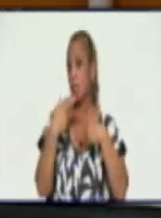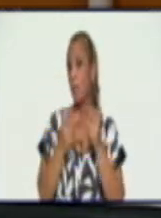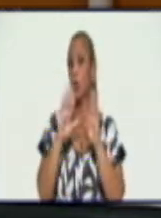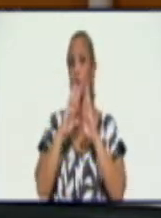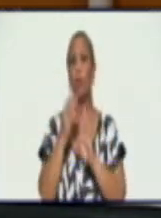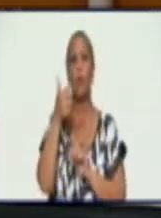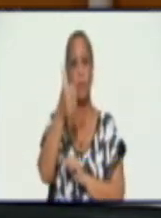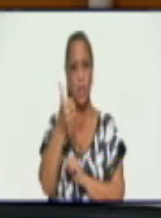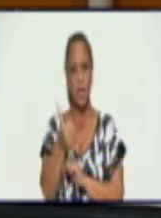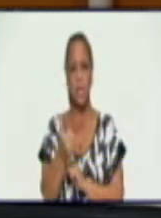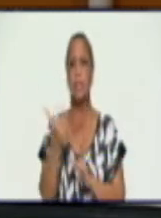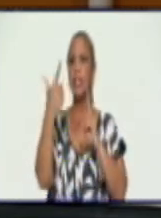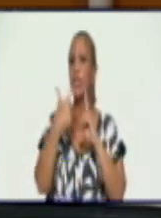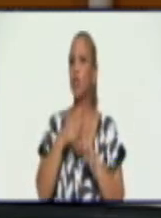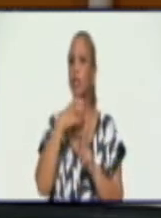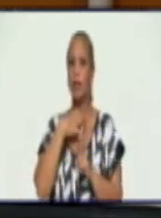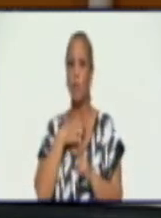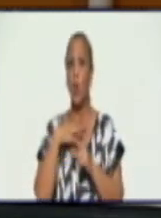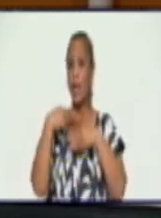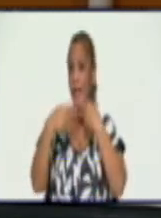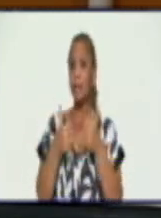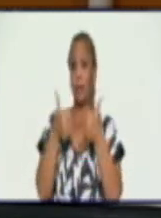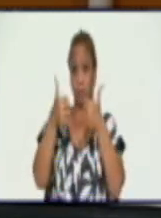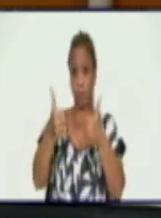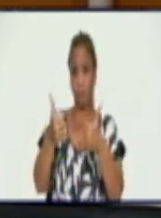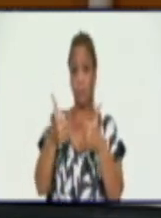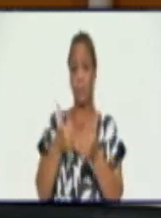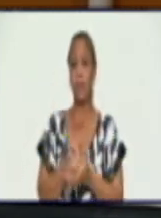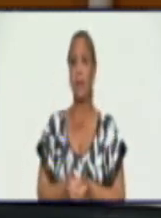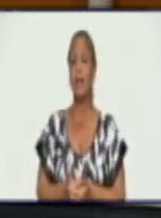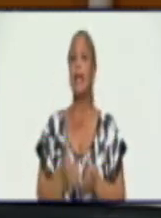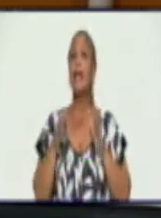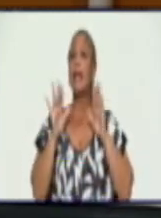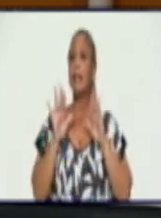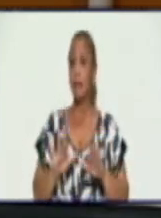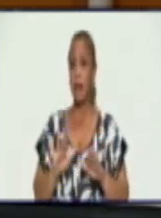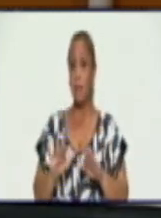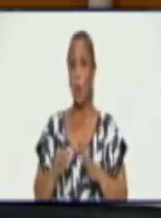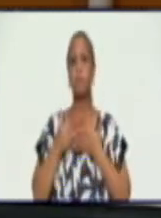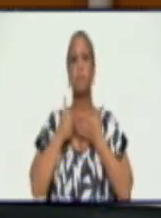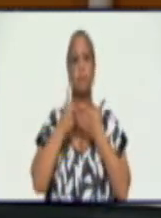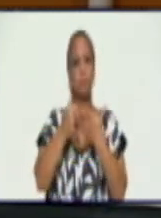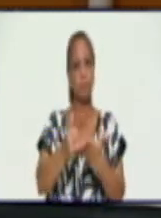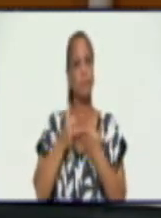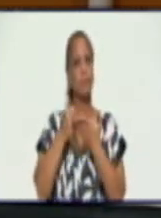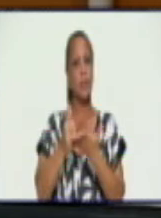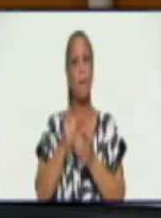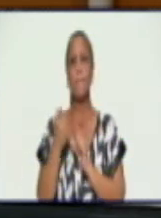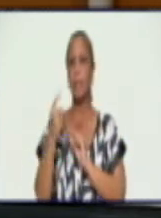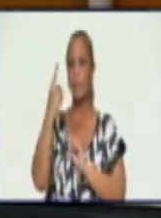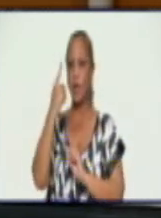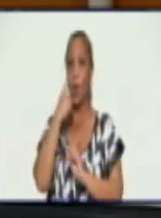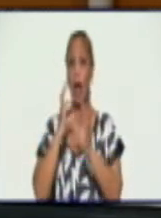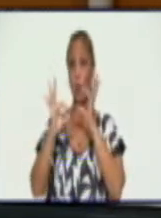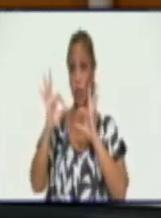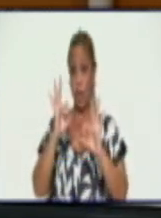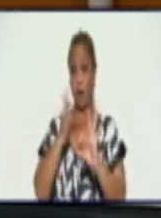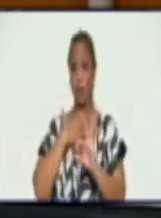lo tenemos que hacer nadie tenga dudas estaremos contribuyendo primero que todo a cuidarnos